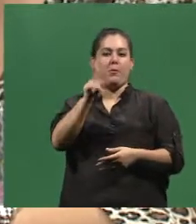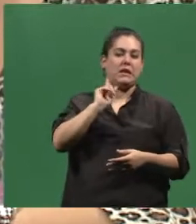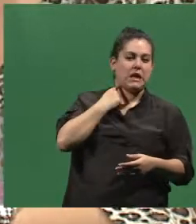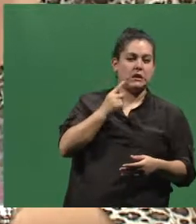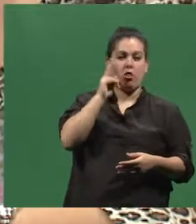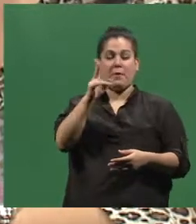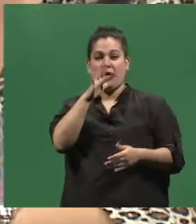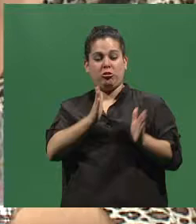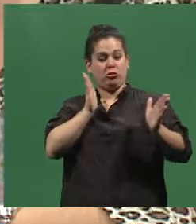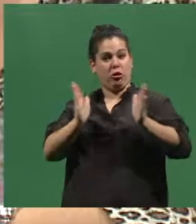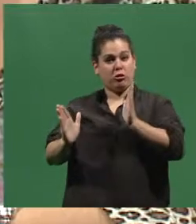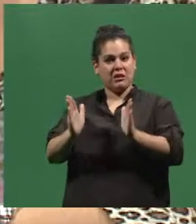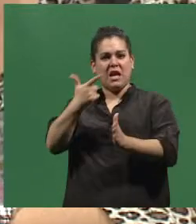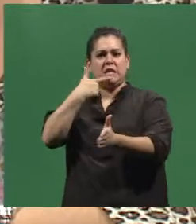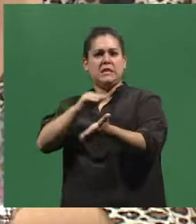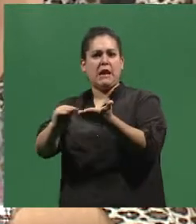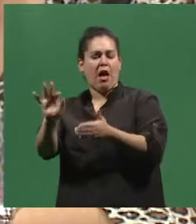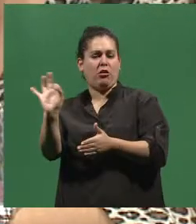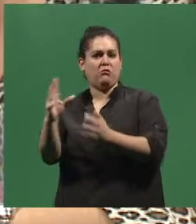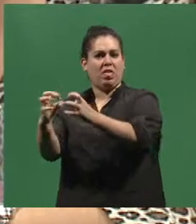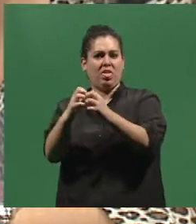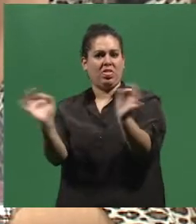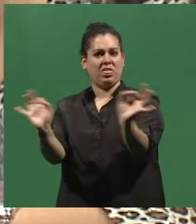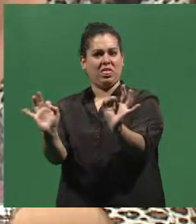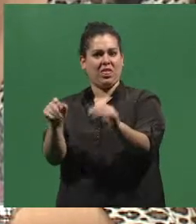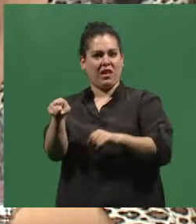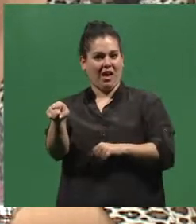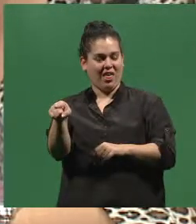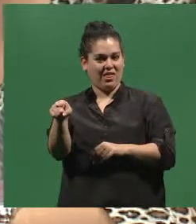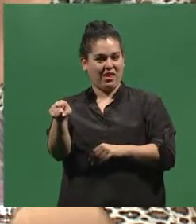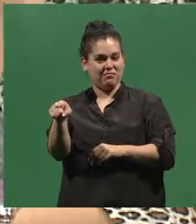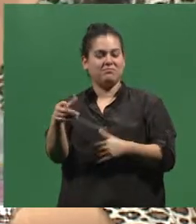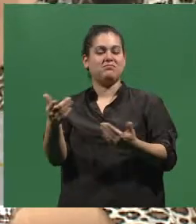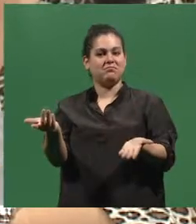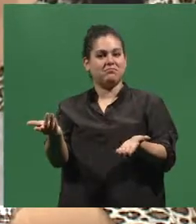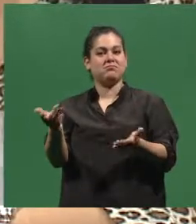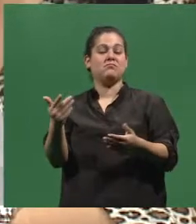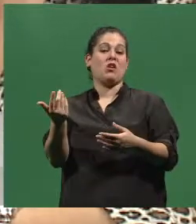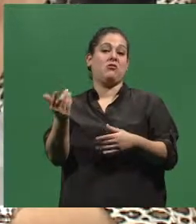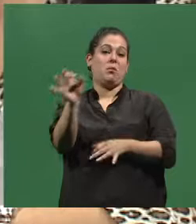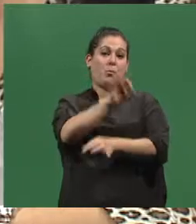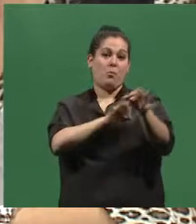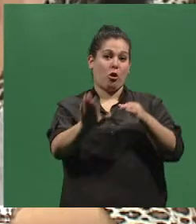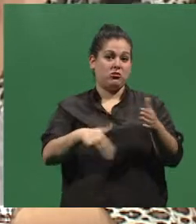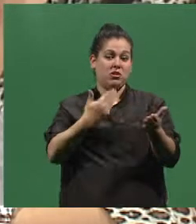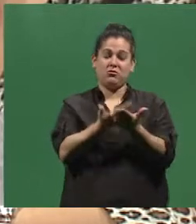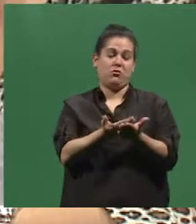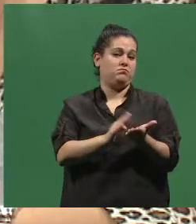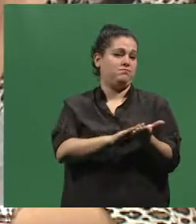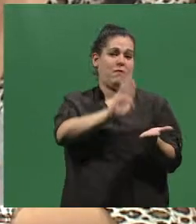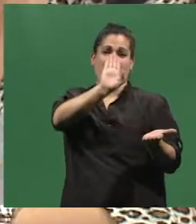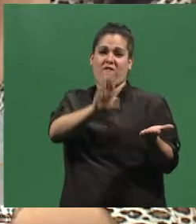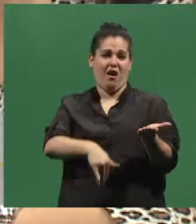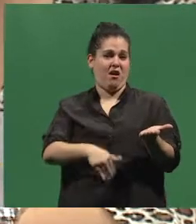2014 el Senado no le ha dado tratamiento parlamentario por ende ha caído